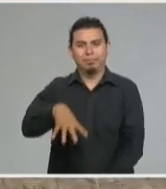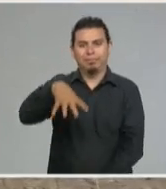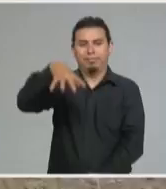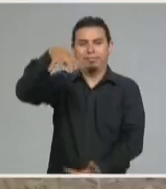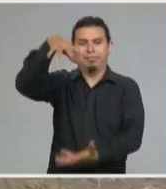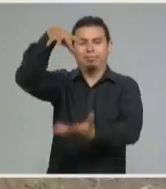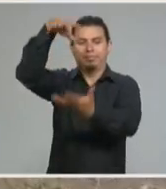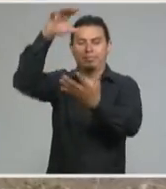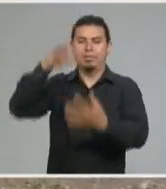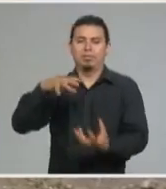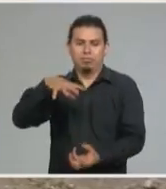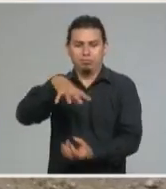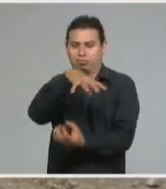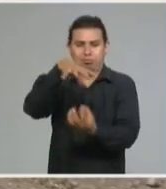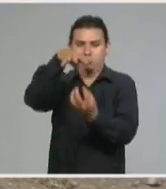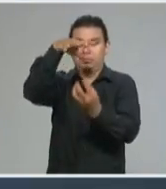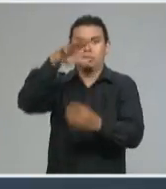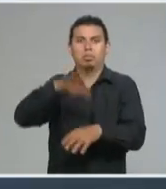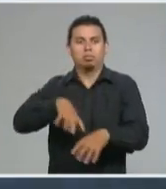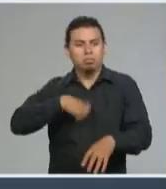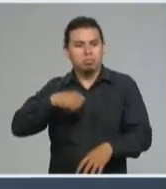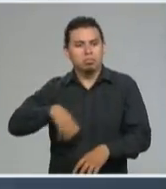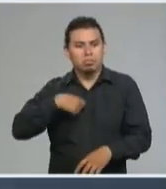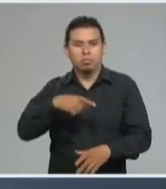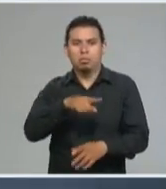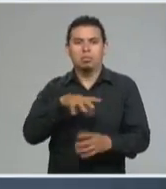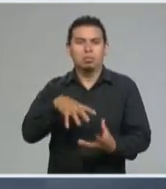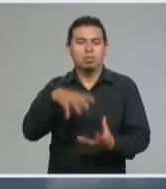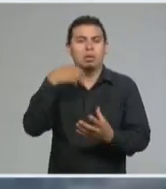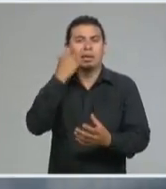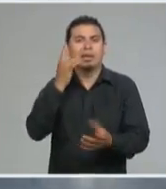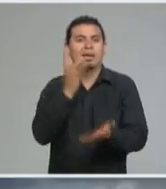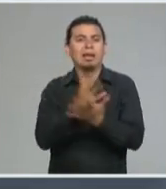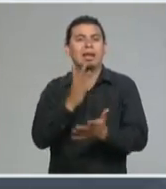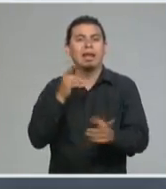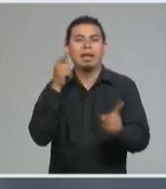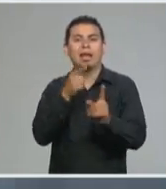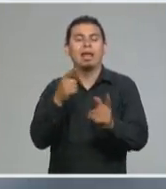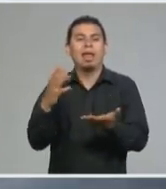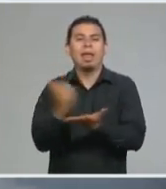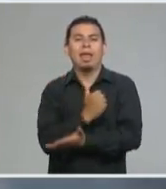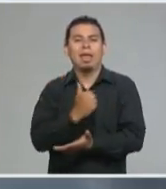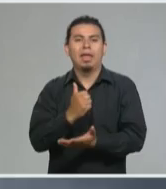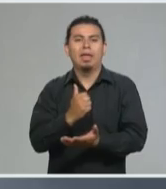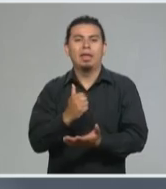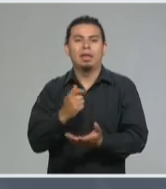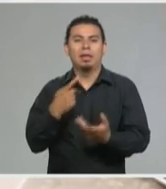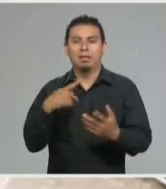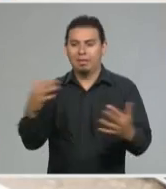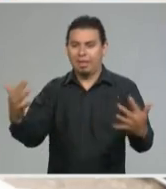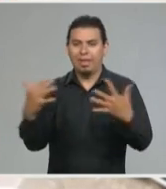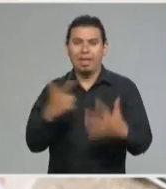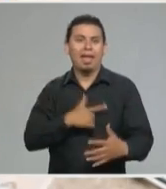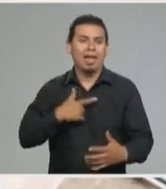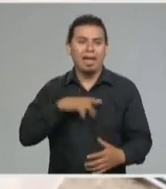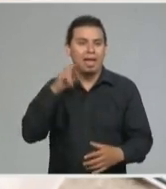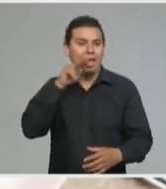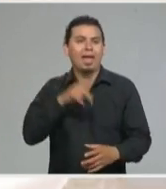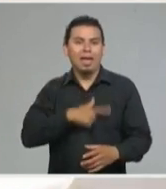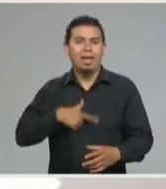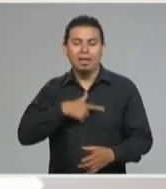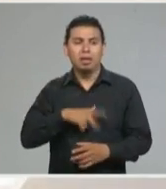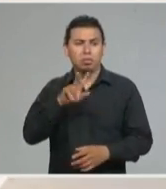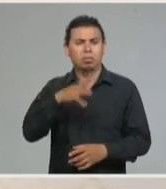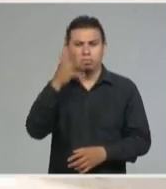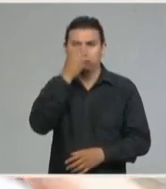trabajo, esfuerzo y dedicación, con la única intención de ganar el gusto de las y los asistentes. Pero los que hemos visto están muy bien,